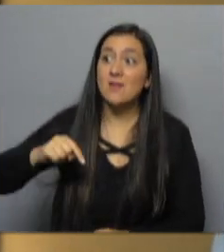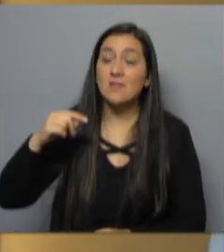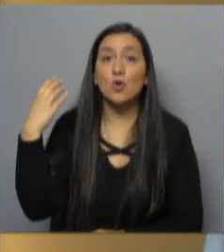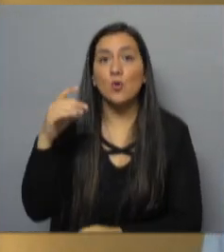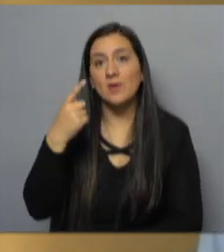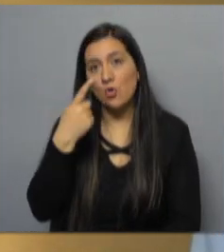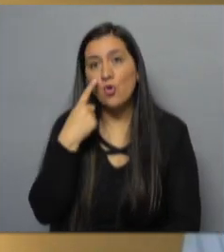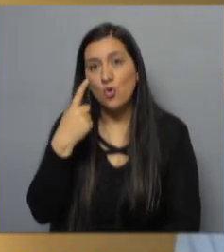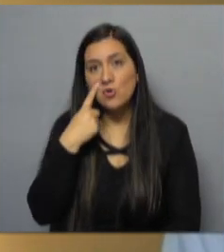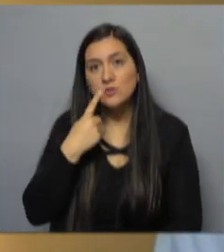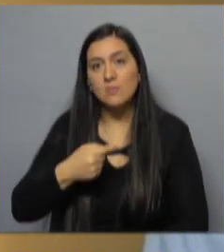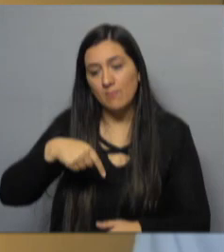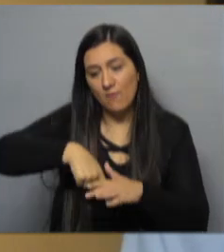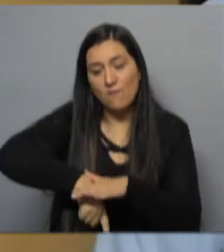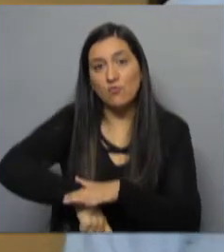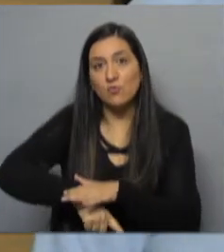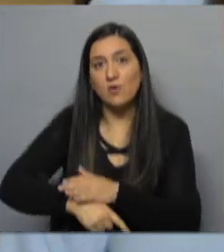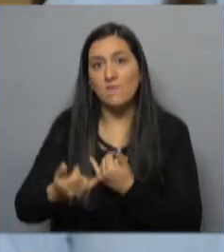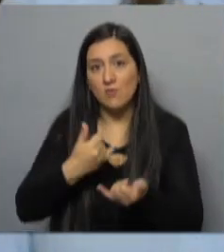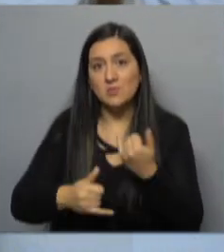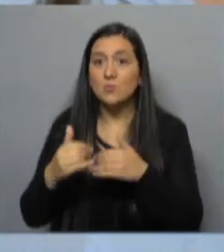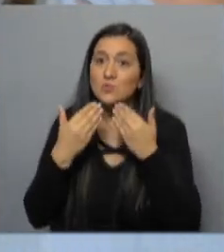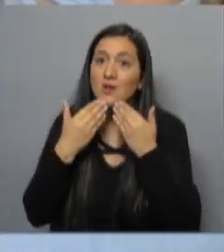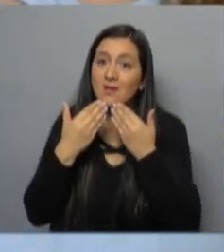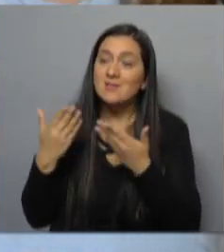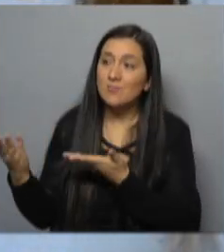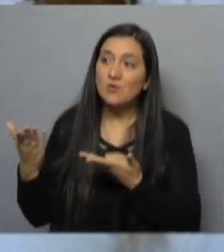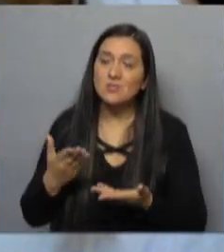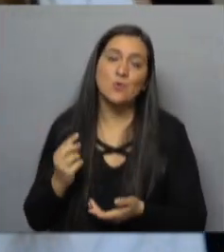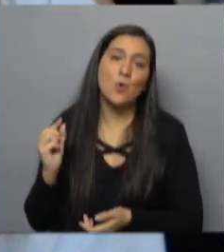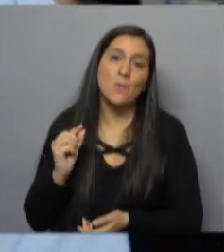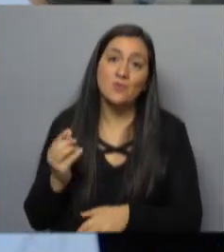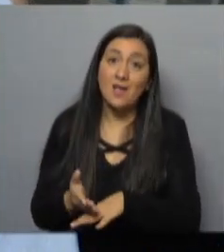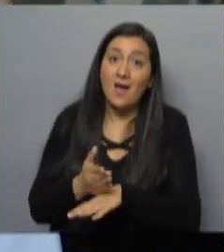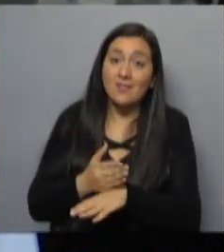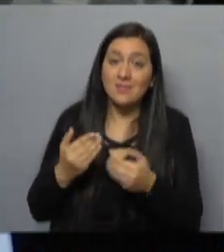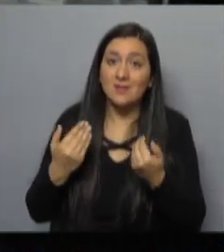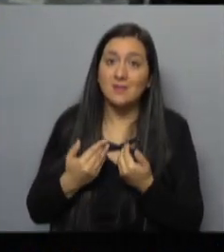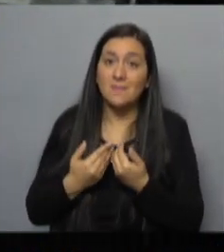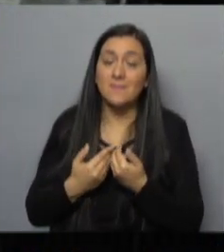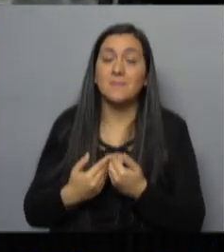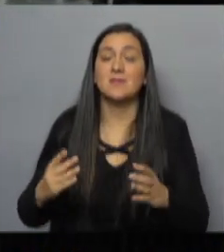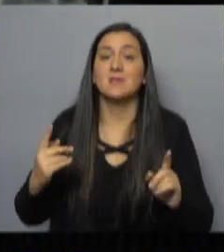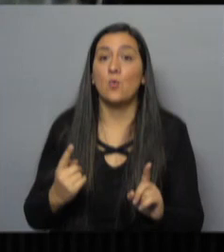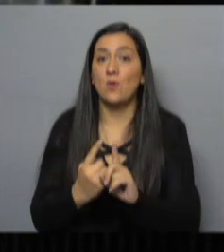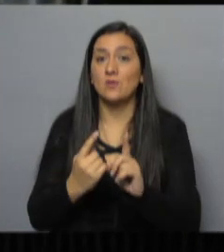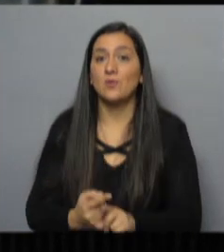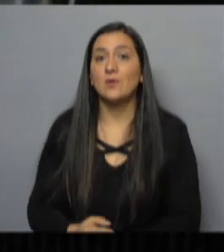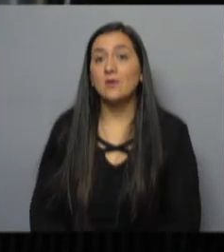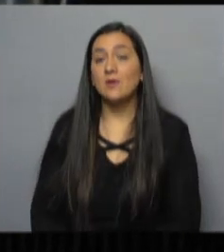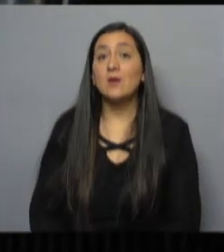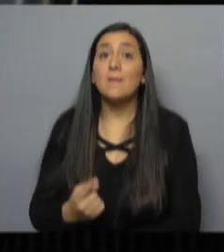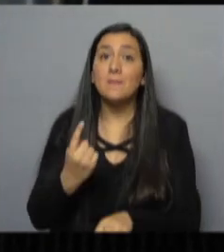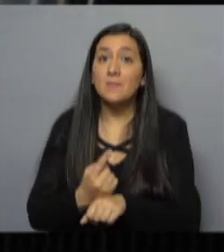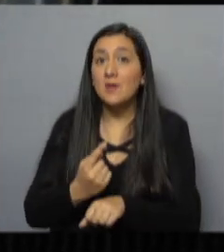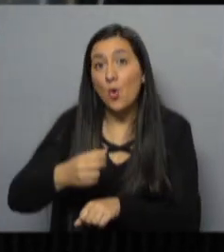de cerca lo que está ocurriendo en ese país. Carolina, ante todo, gracias por recibirnos unos minutitos antes del inicio del encuentro. Digamos, una primera